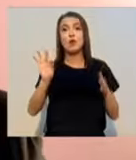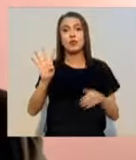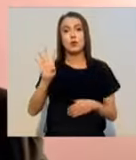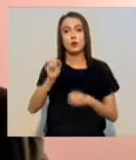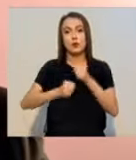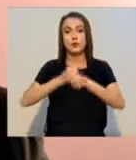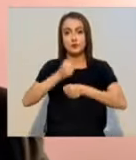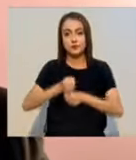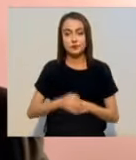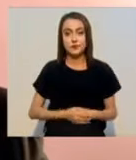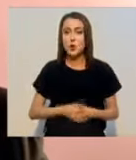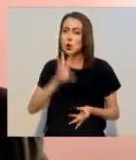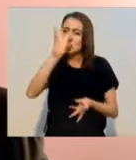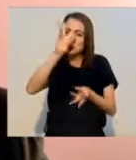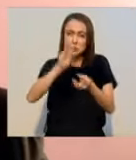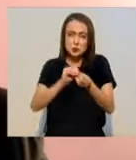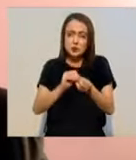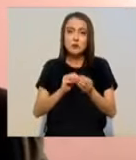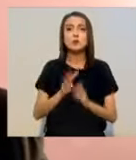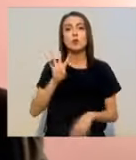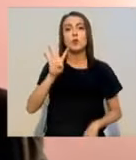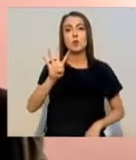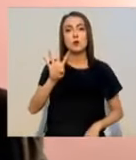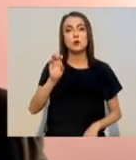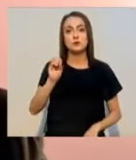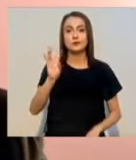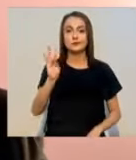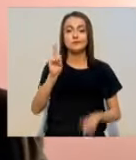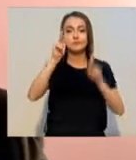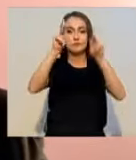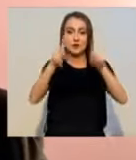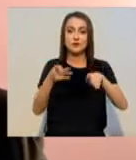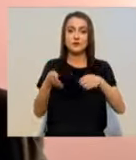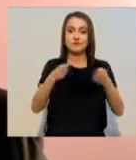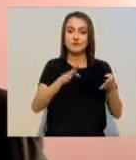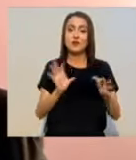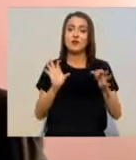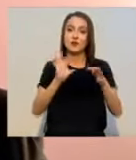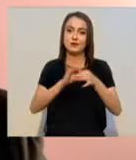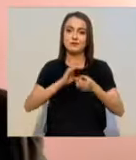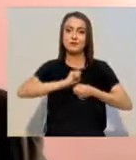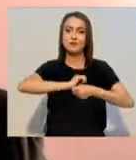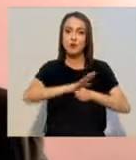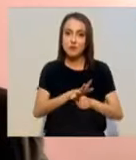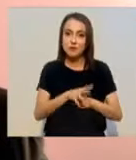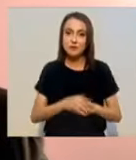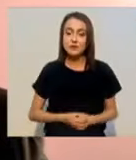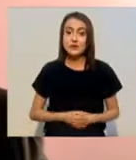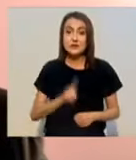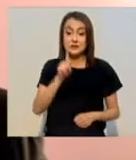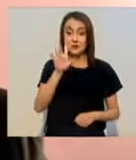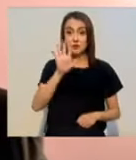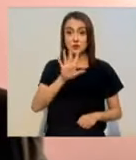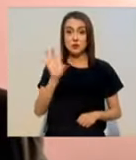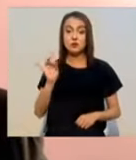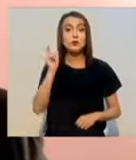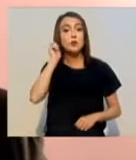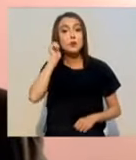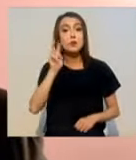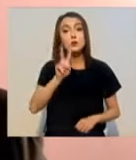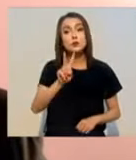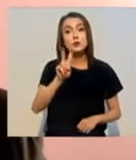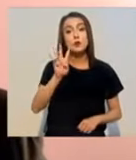años. En total se contabilizan 407 fallecimientos relacionados con COVID-19, 158